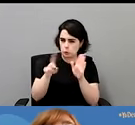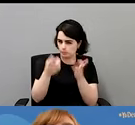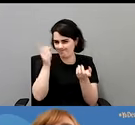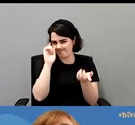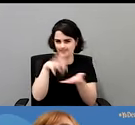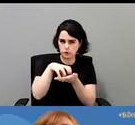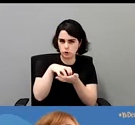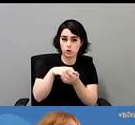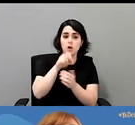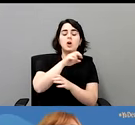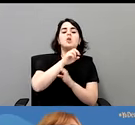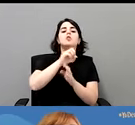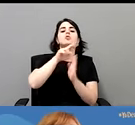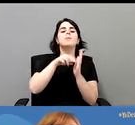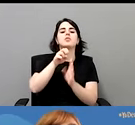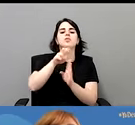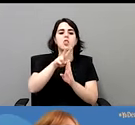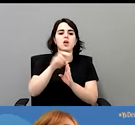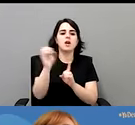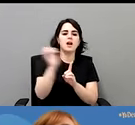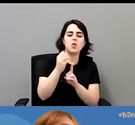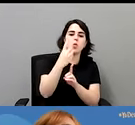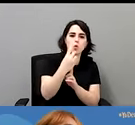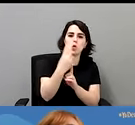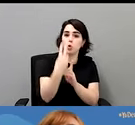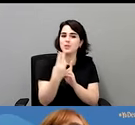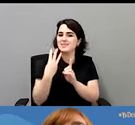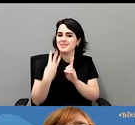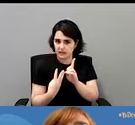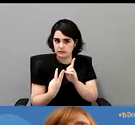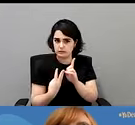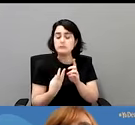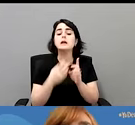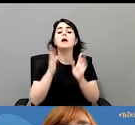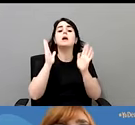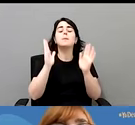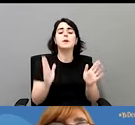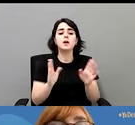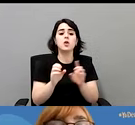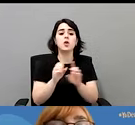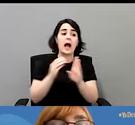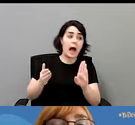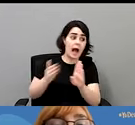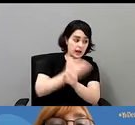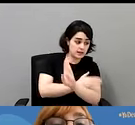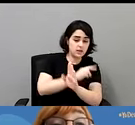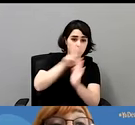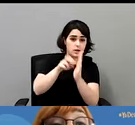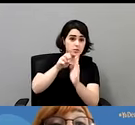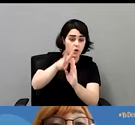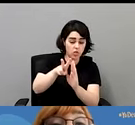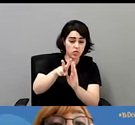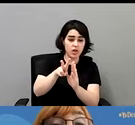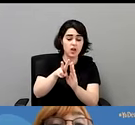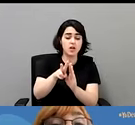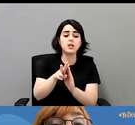de 2012 tenemos grado 1, grado 2 y grado 3 de dependencia. Sin embargo, antes de 2012 teníamos también dentro de